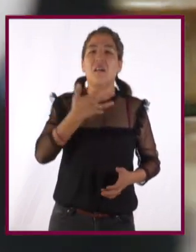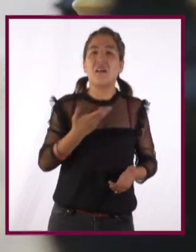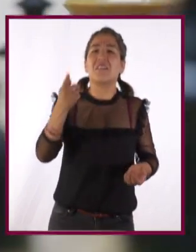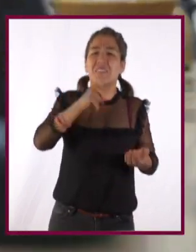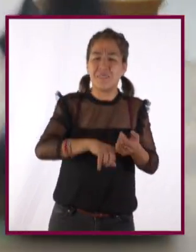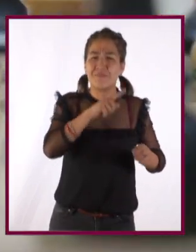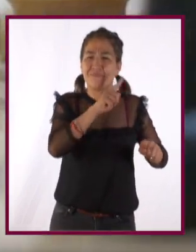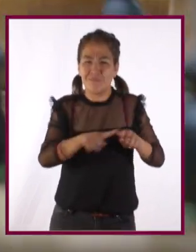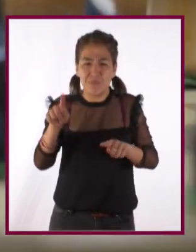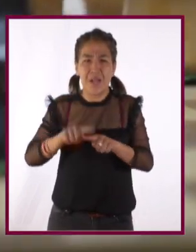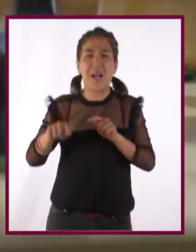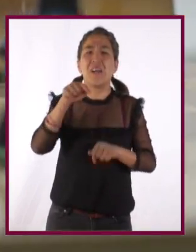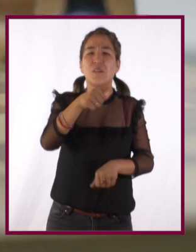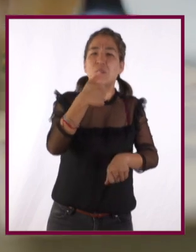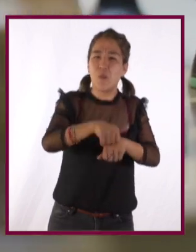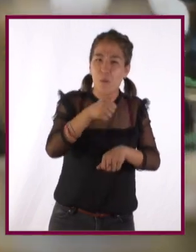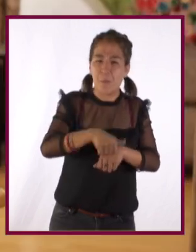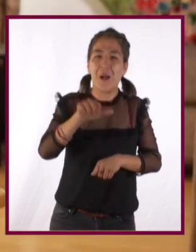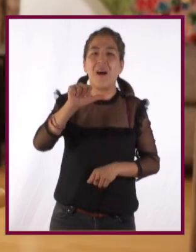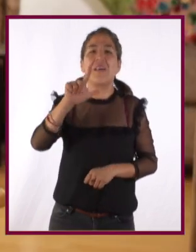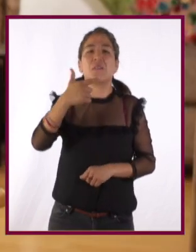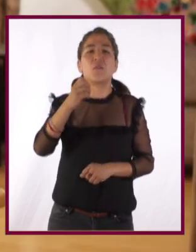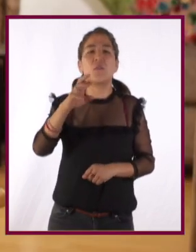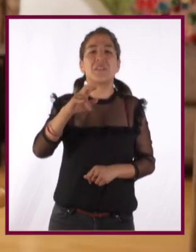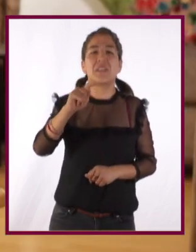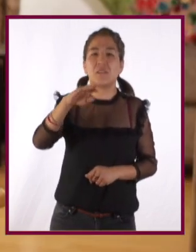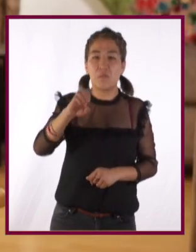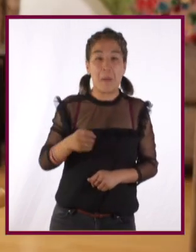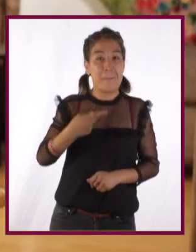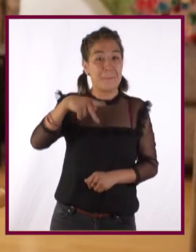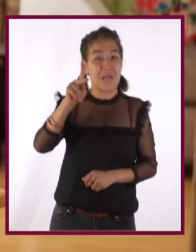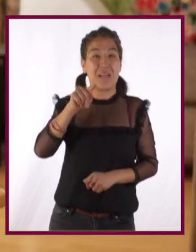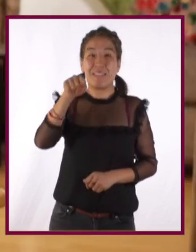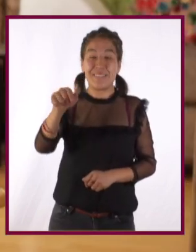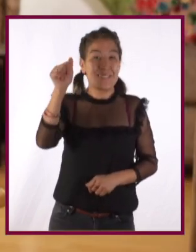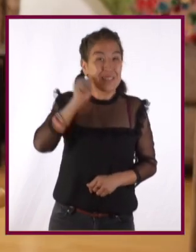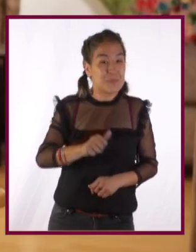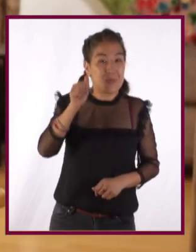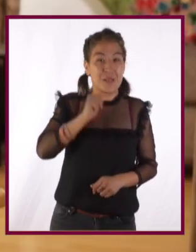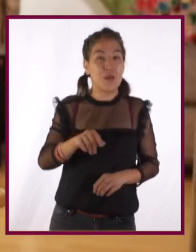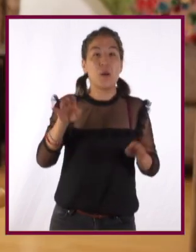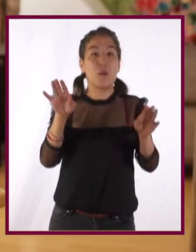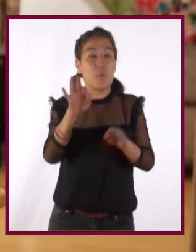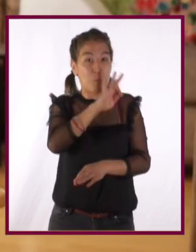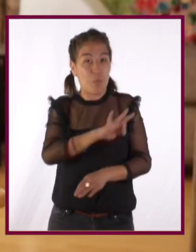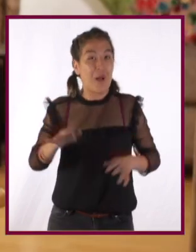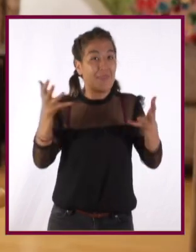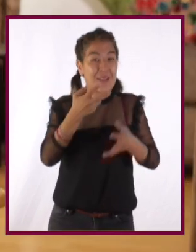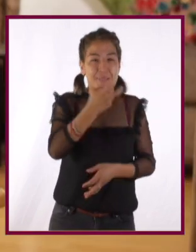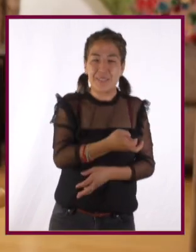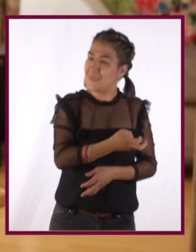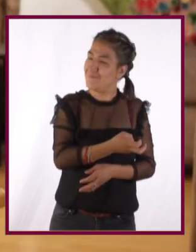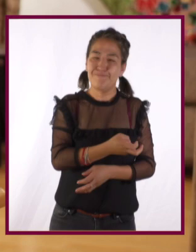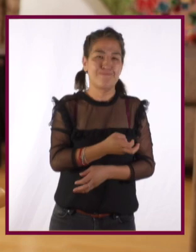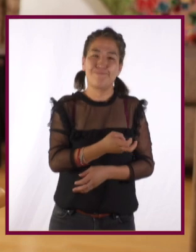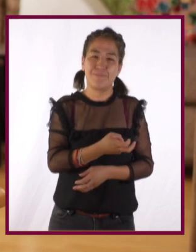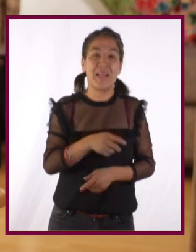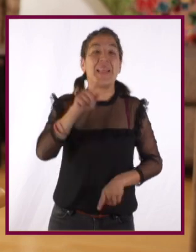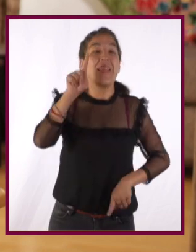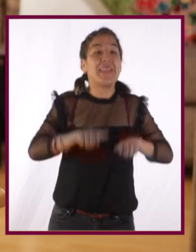Se han hecho varios algoritmos, pero aún así no es siempre posible